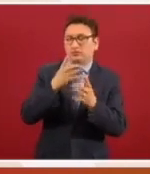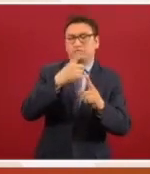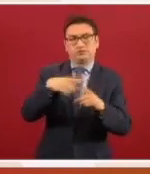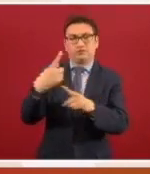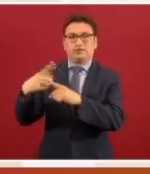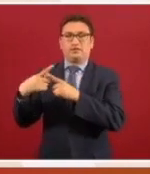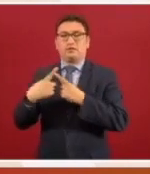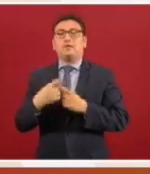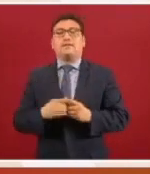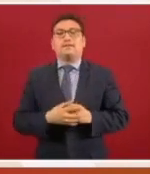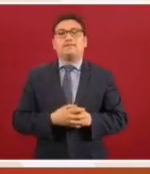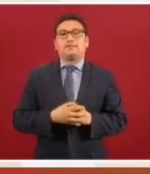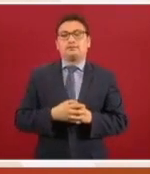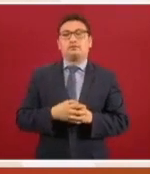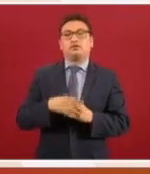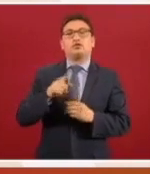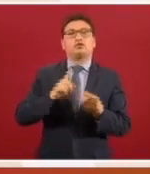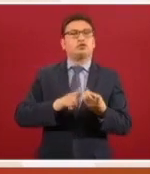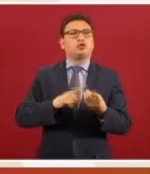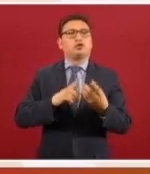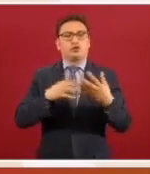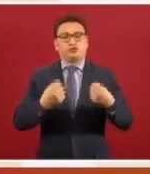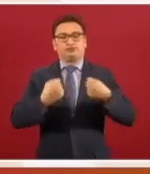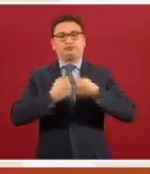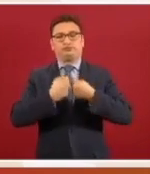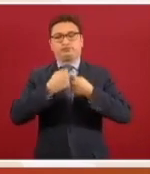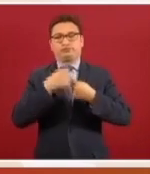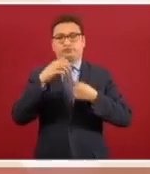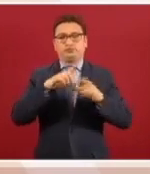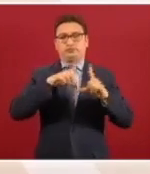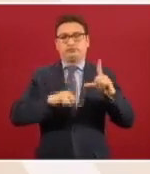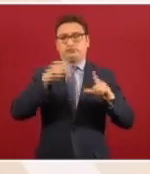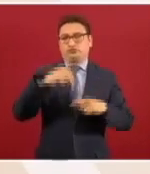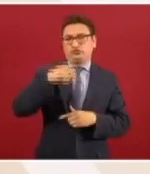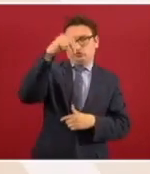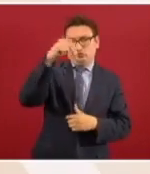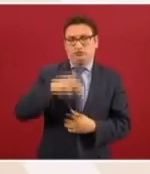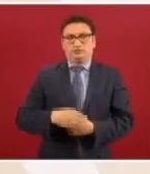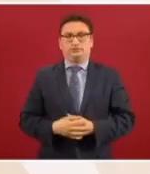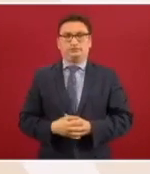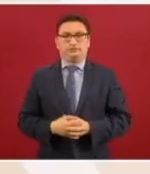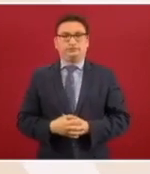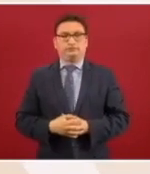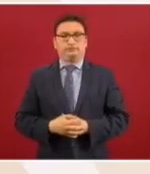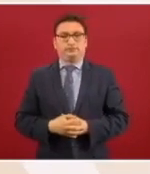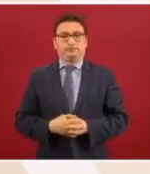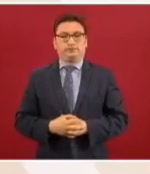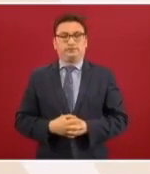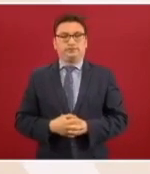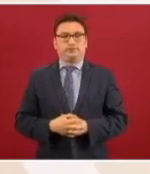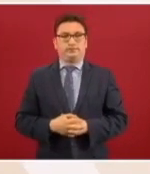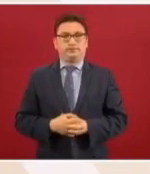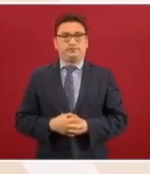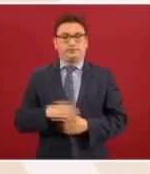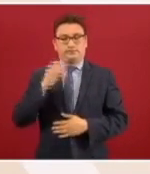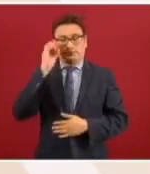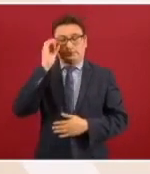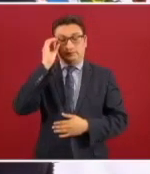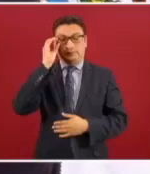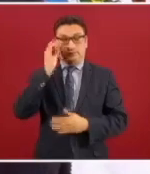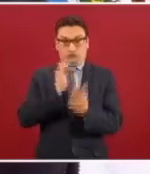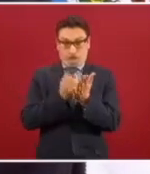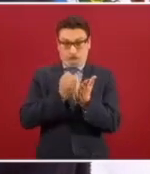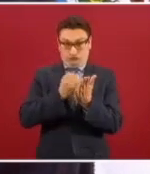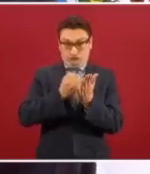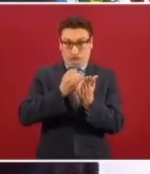energéticos en la zona fronteriza del norte del país. No aumentarán los